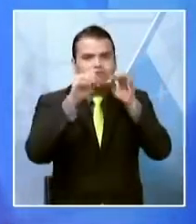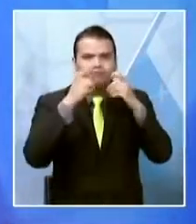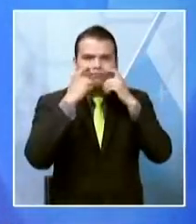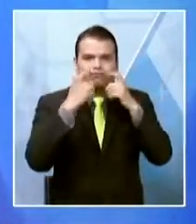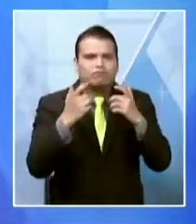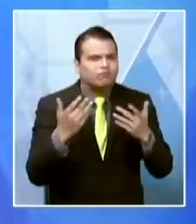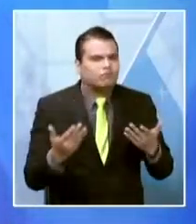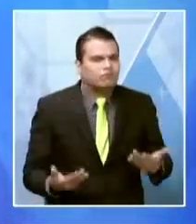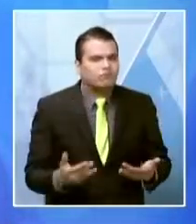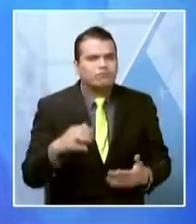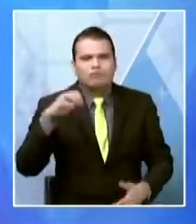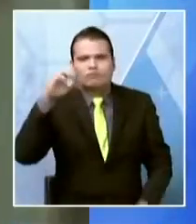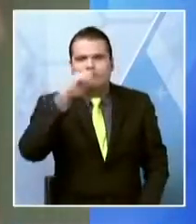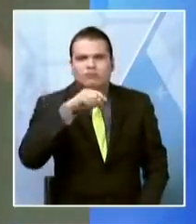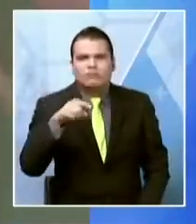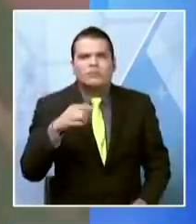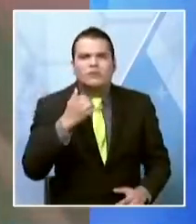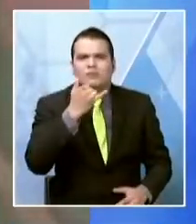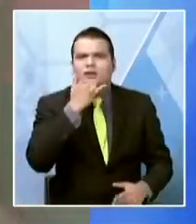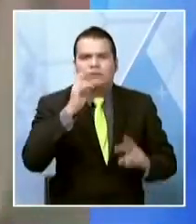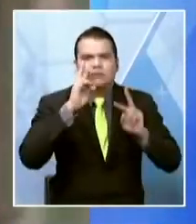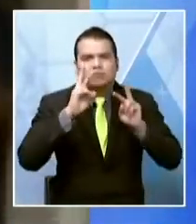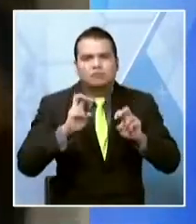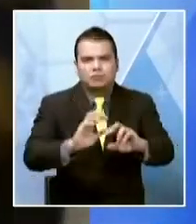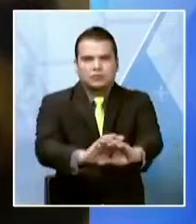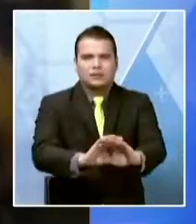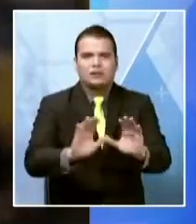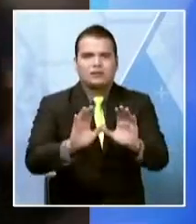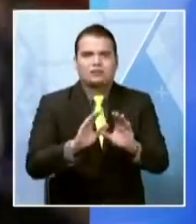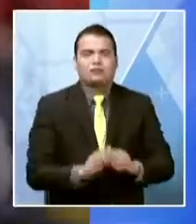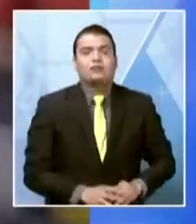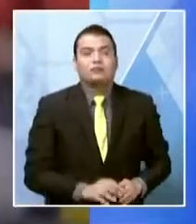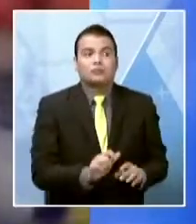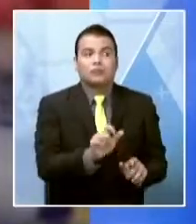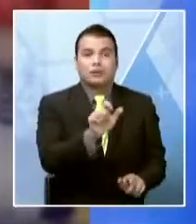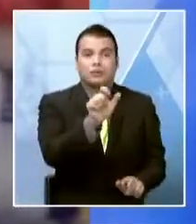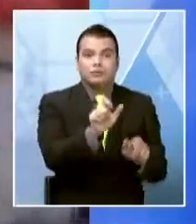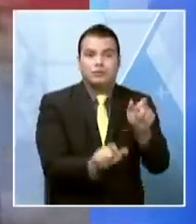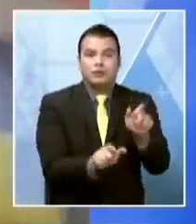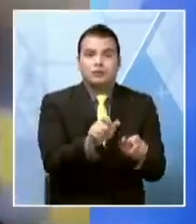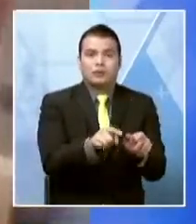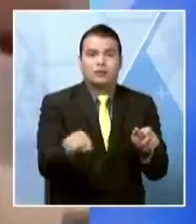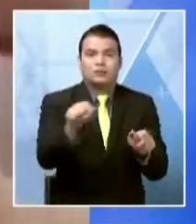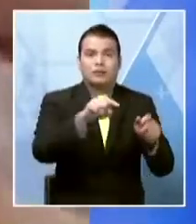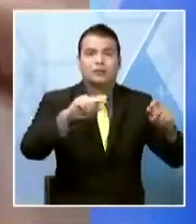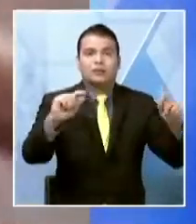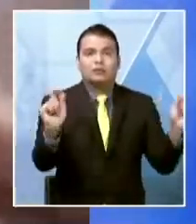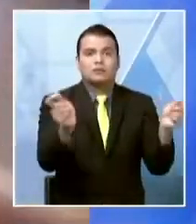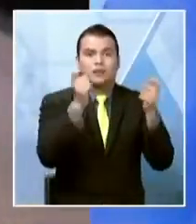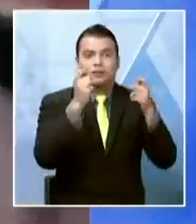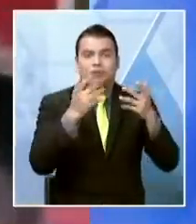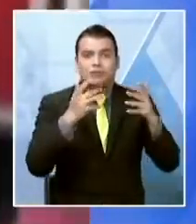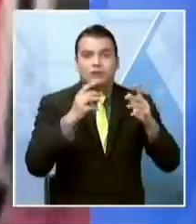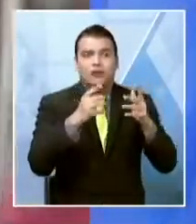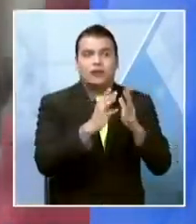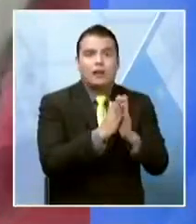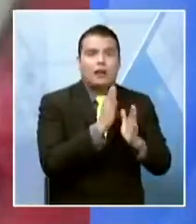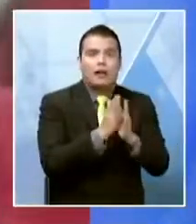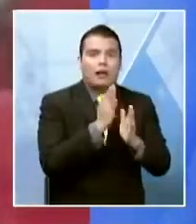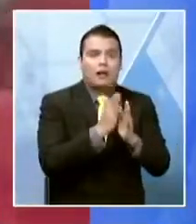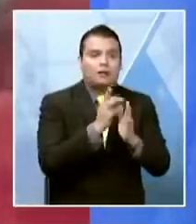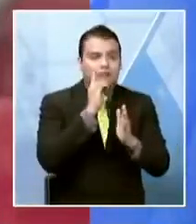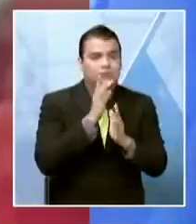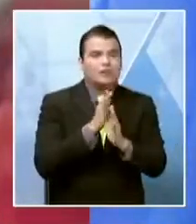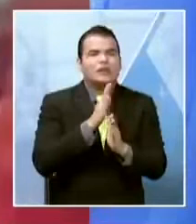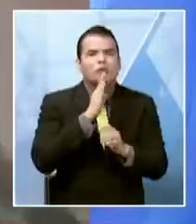nosotros establecer cómo ocurrieron los hechos. A través de los relatos de los sobrevivientes, se pudo establecer que los homicidas son cuatro hombres